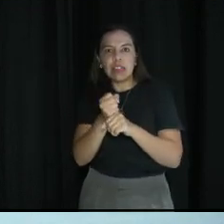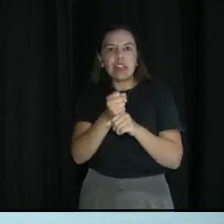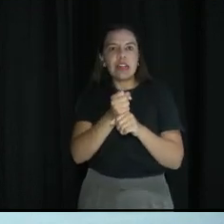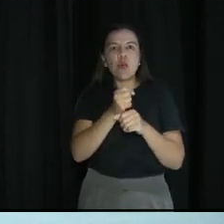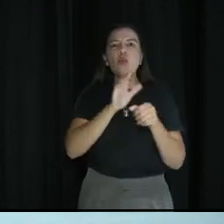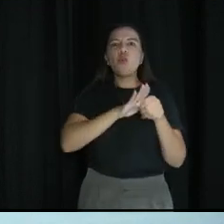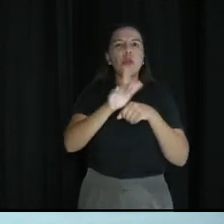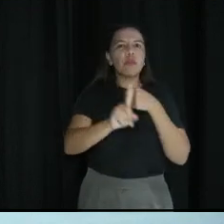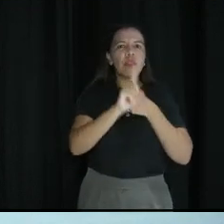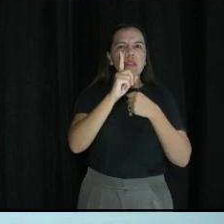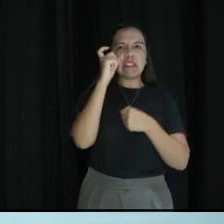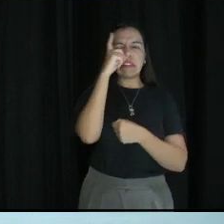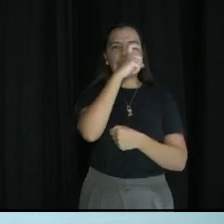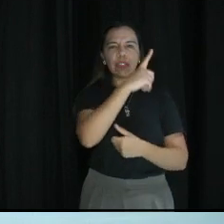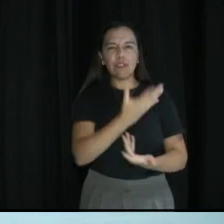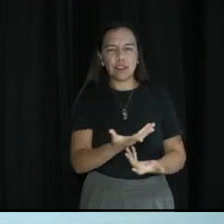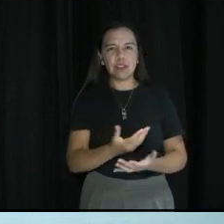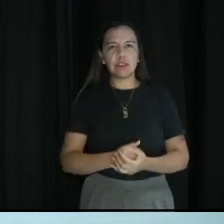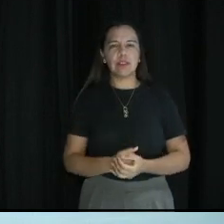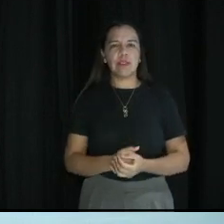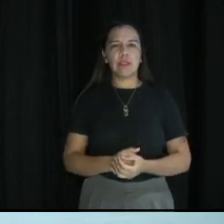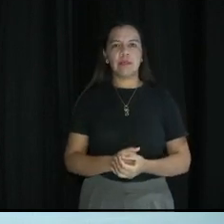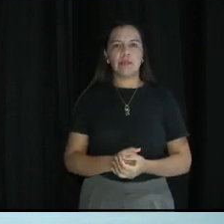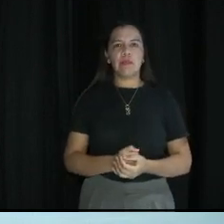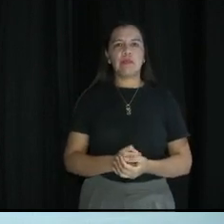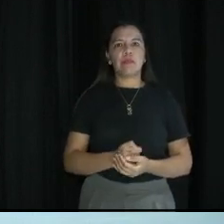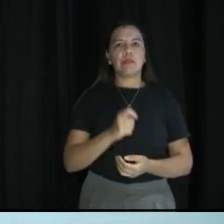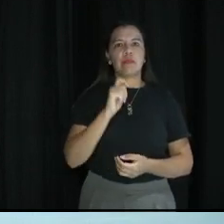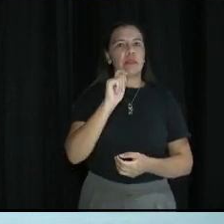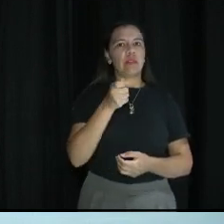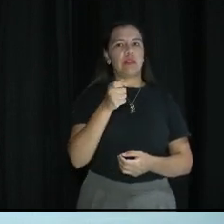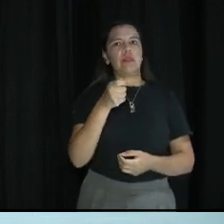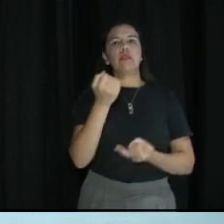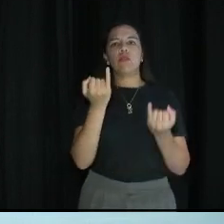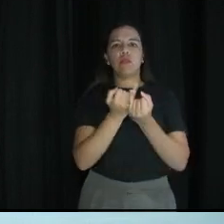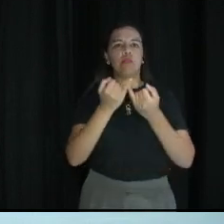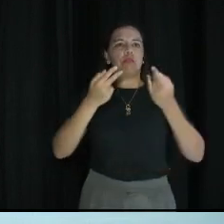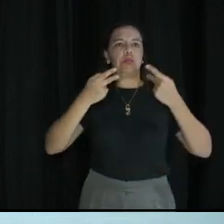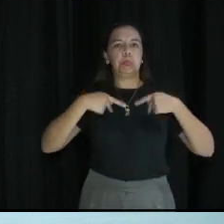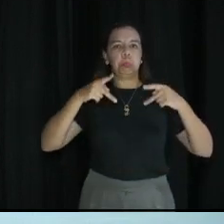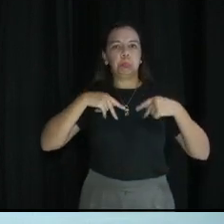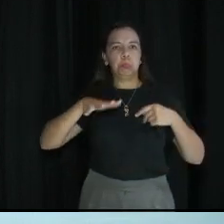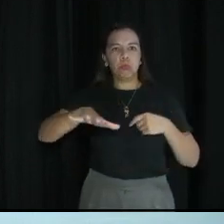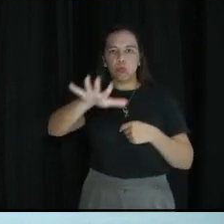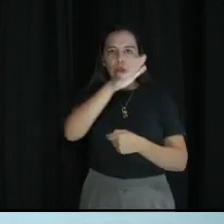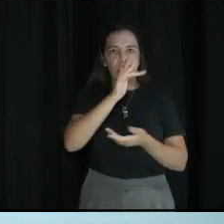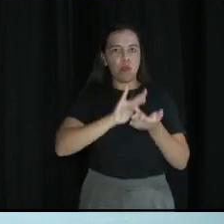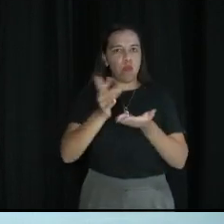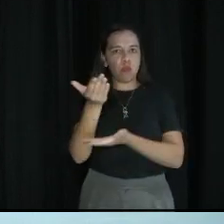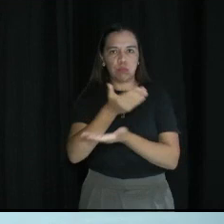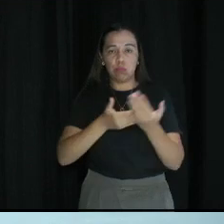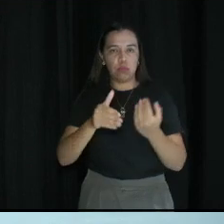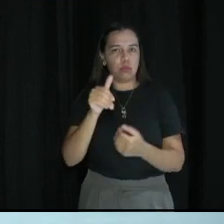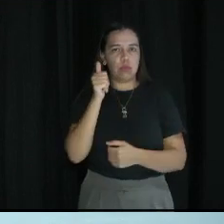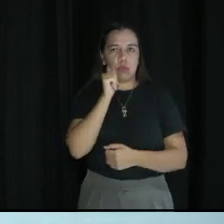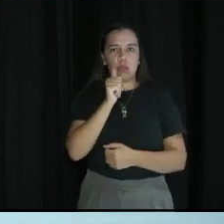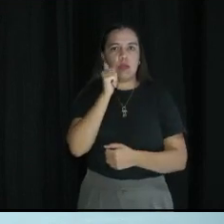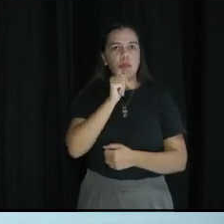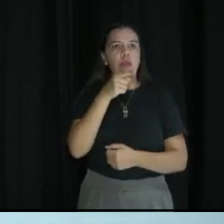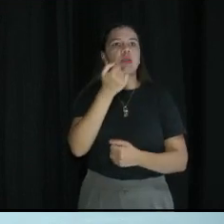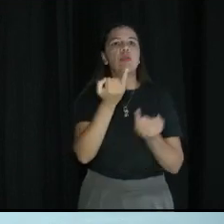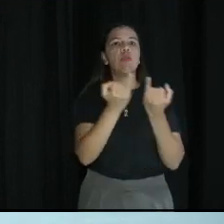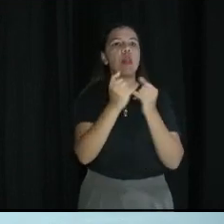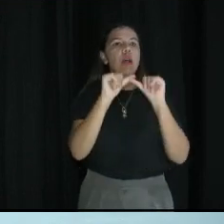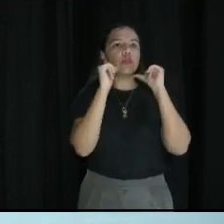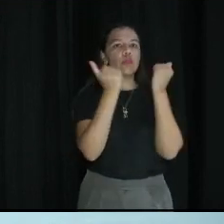que más que nada pues es una colaboración por parte de toda ciudadanía, siempre lo he dicho, asociaciones protectoras de